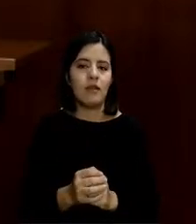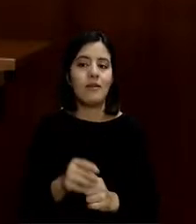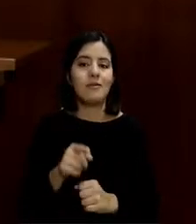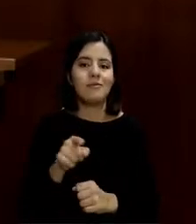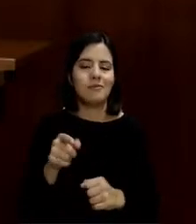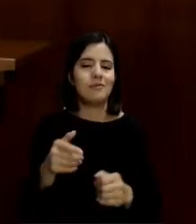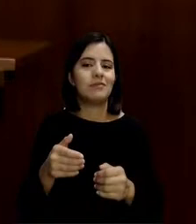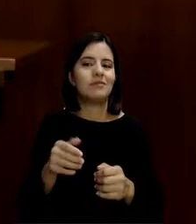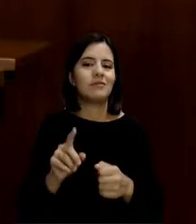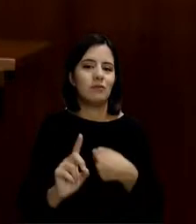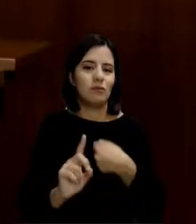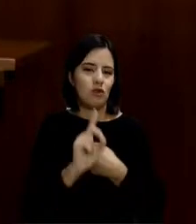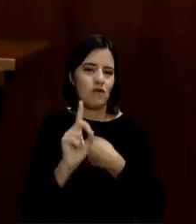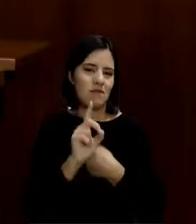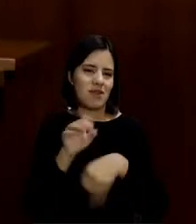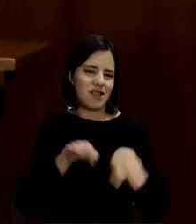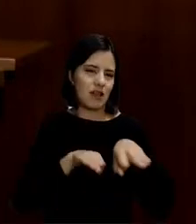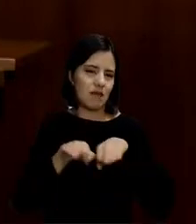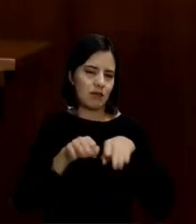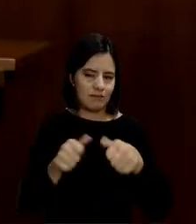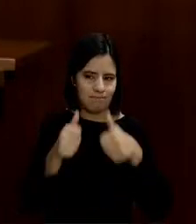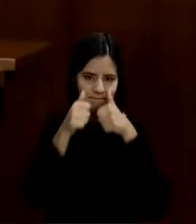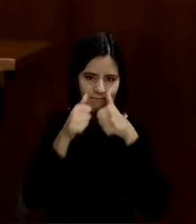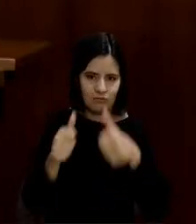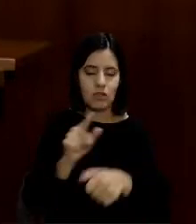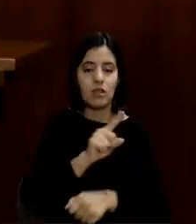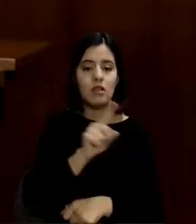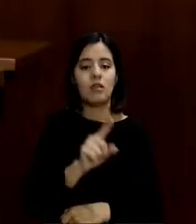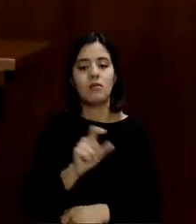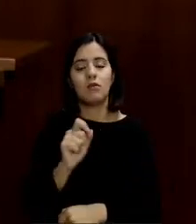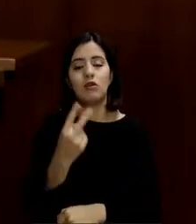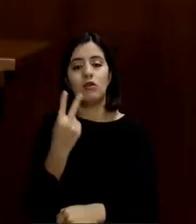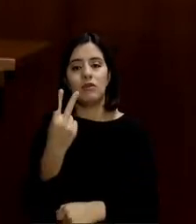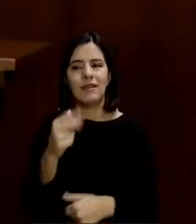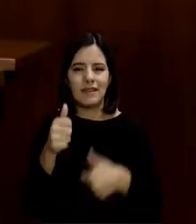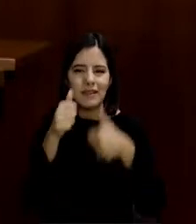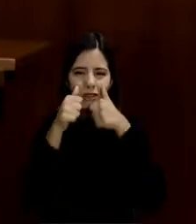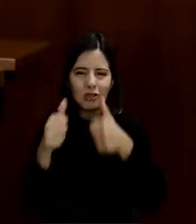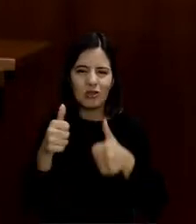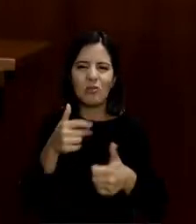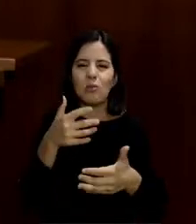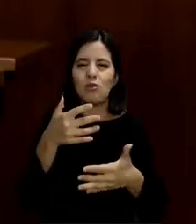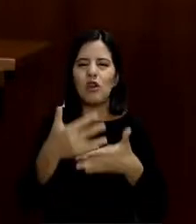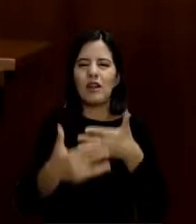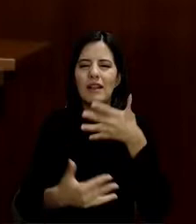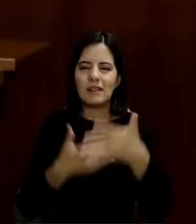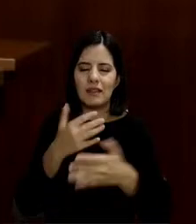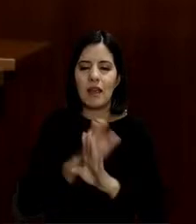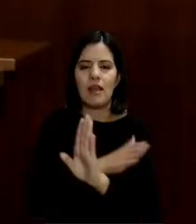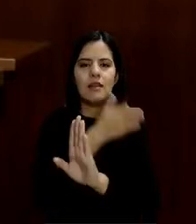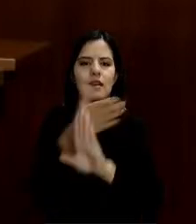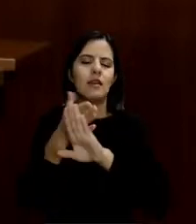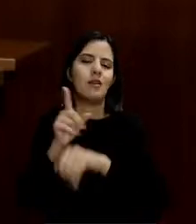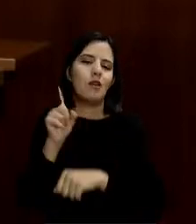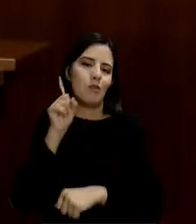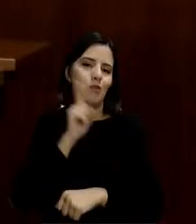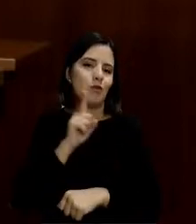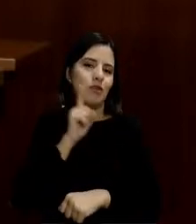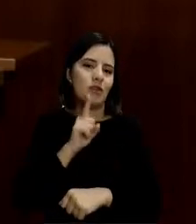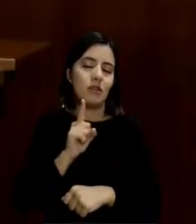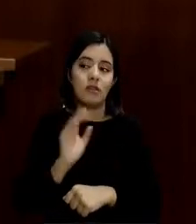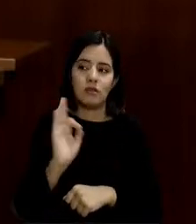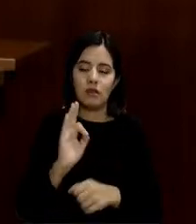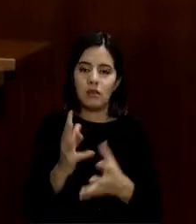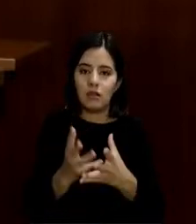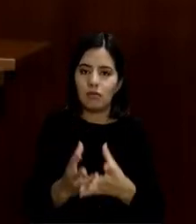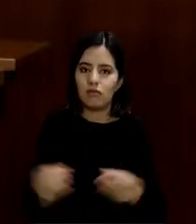atención a conflictos laborales, Z.2, de atención a la violencia contra las mujeres y